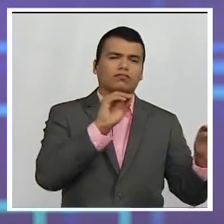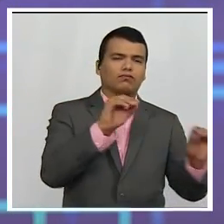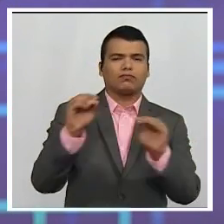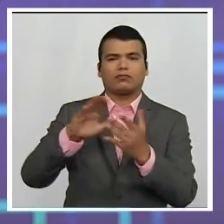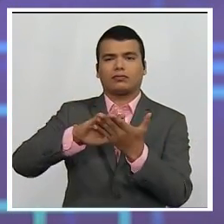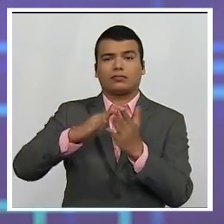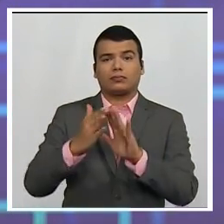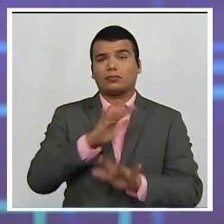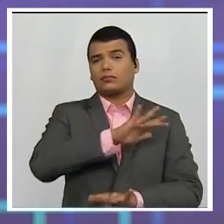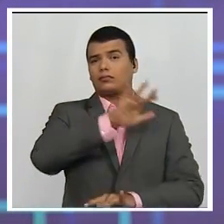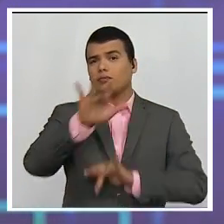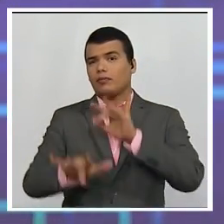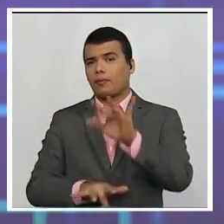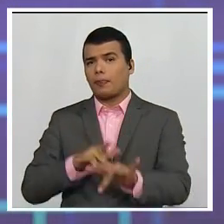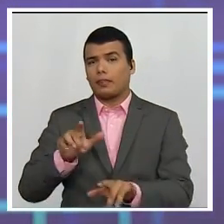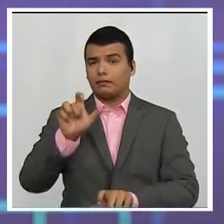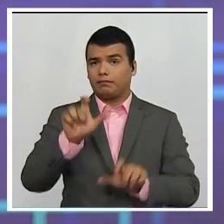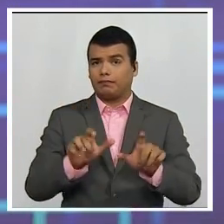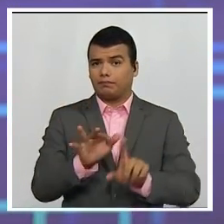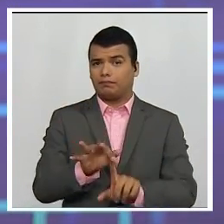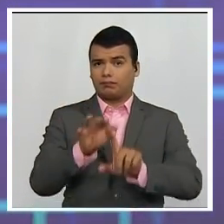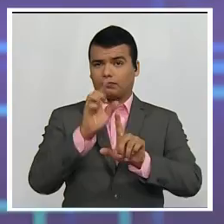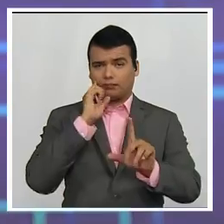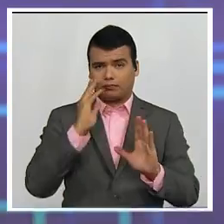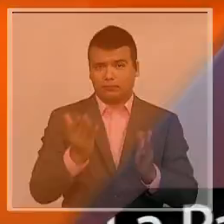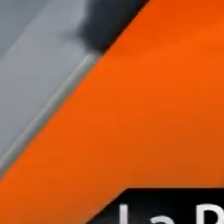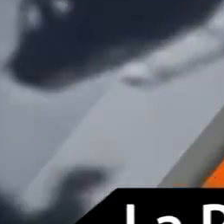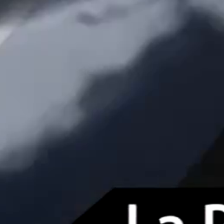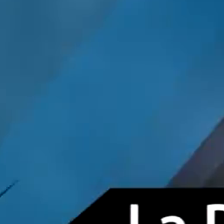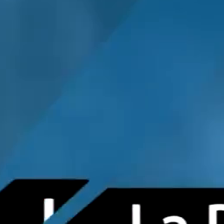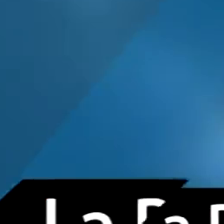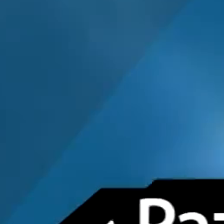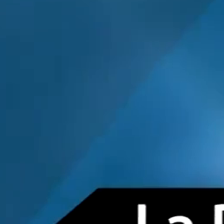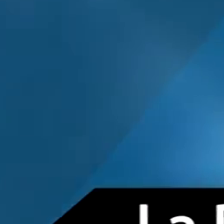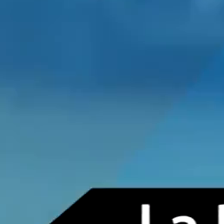invitados especiales informa mónica santacruz